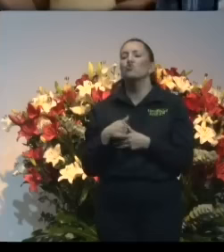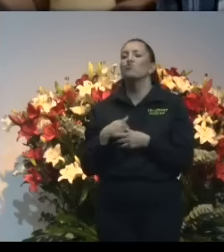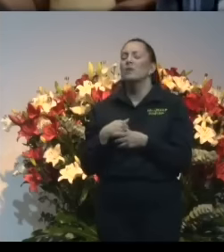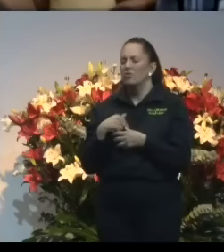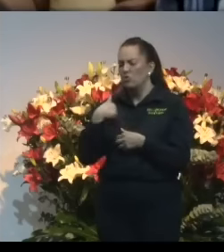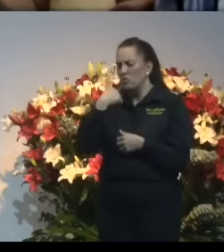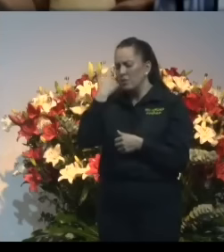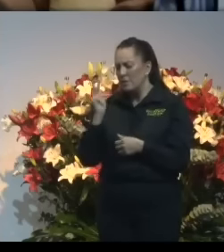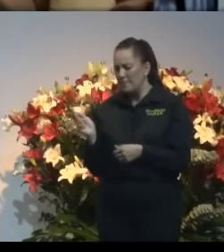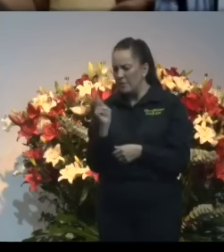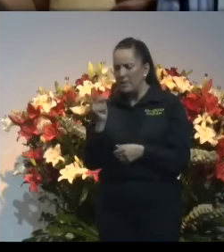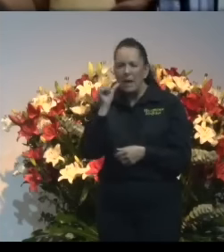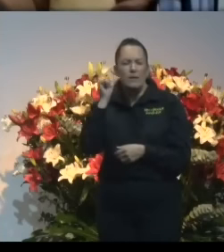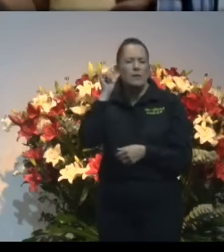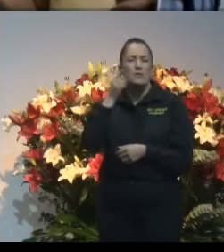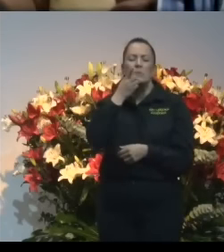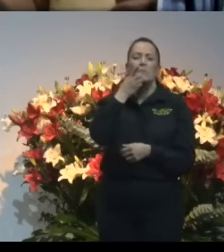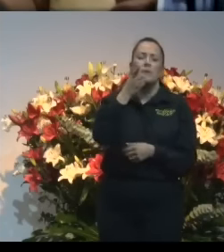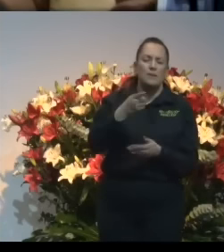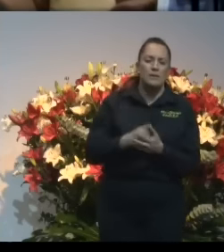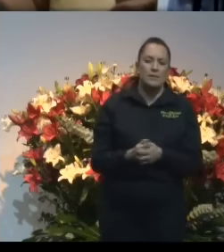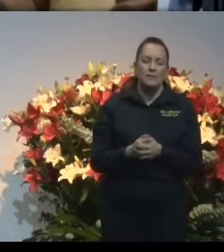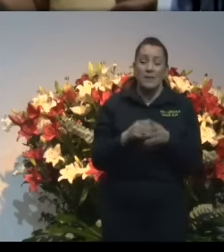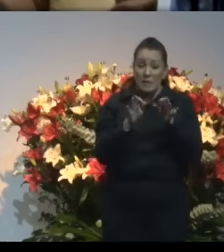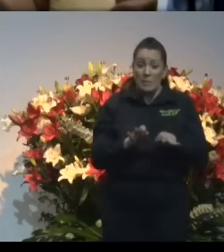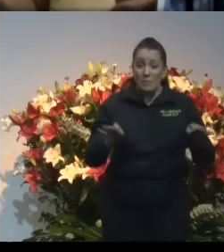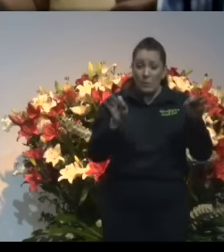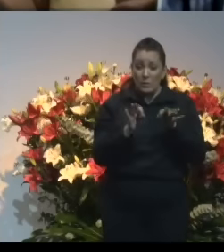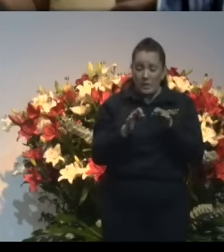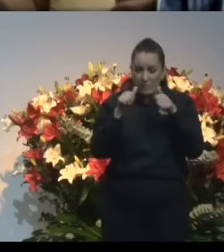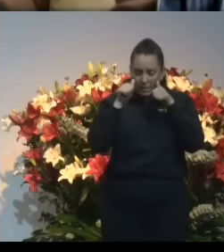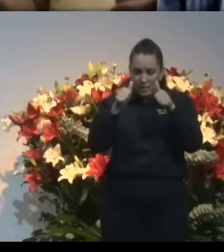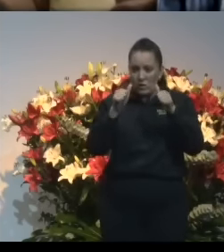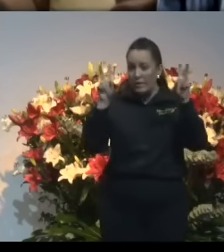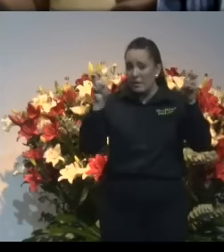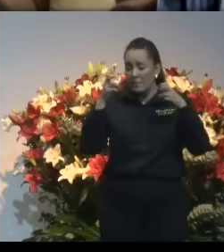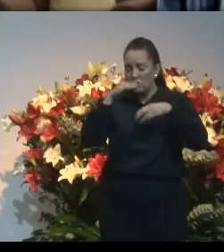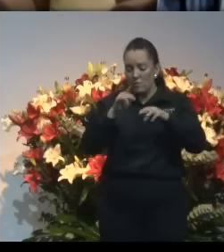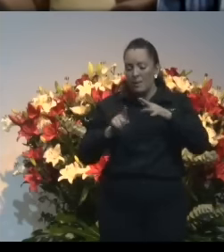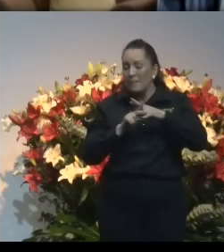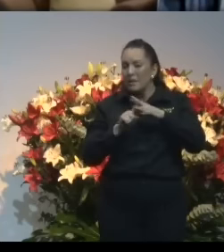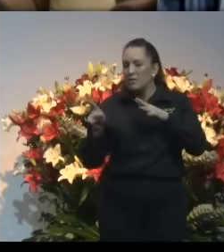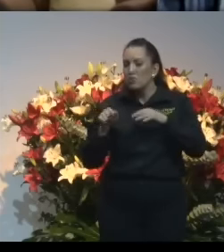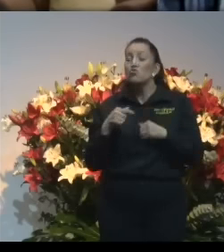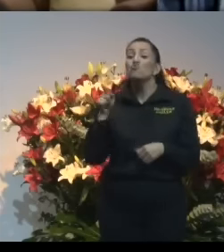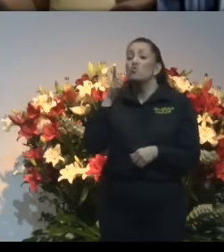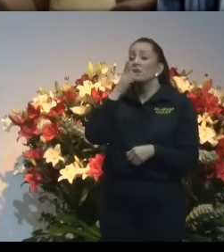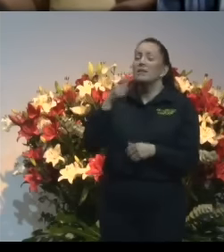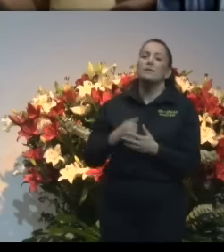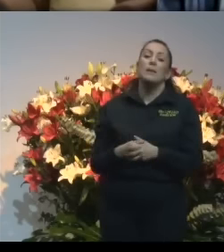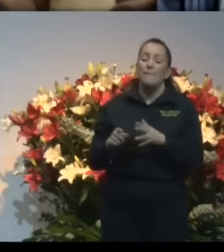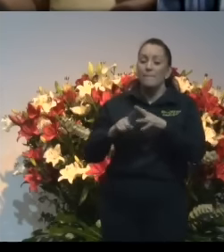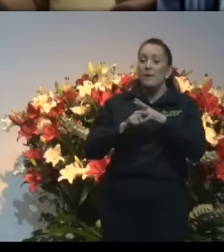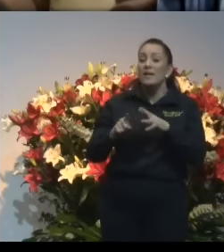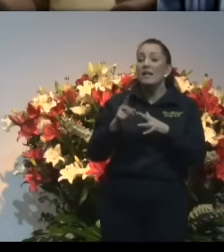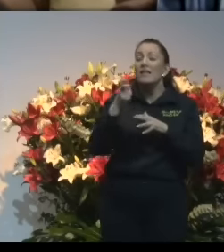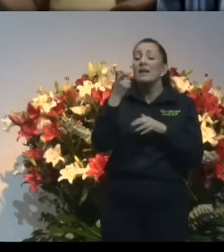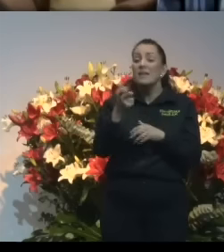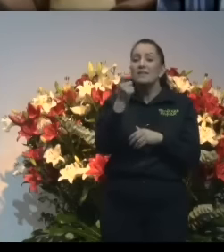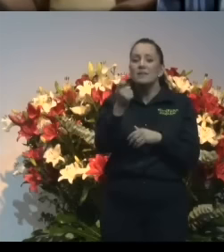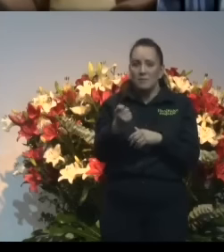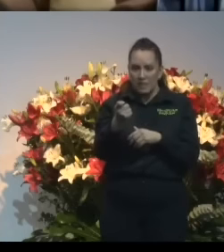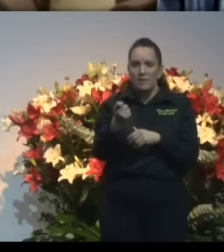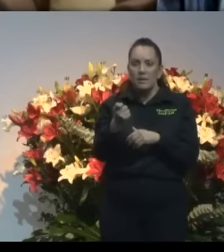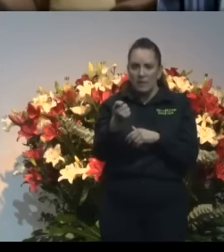preguntarte, el día de ayer tú mencionaste que es importante valorar la migración y nos dijiste, los migrantes representan crecimiento